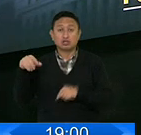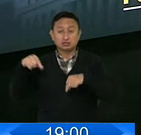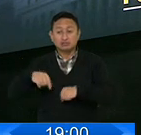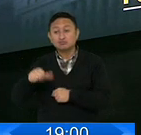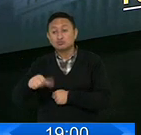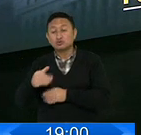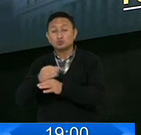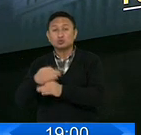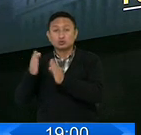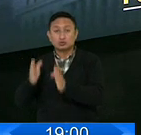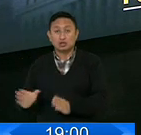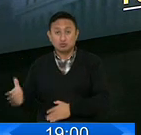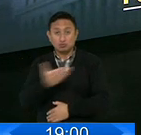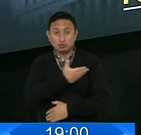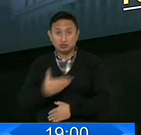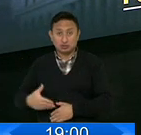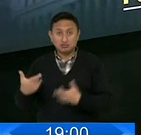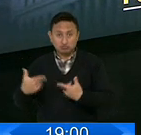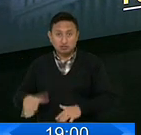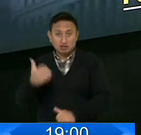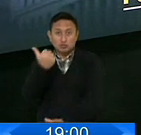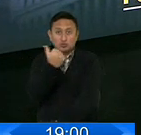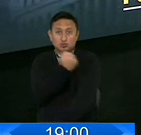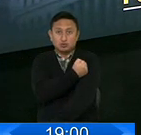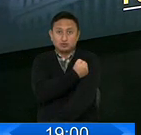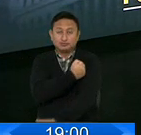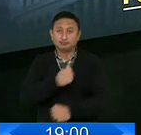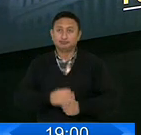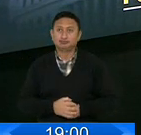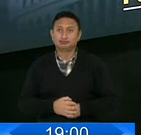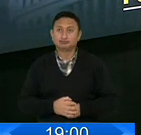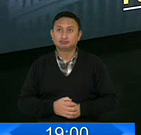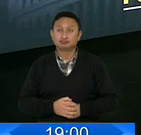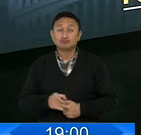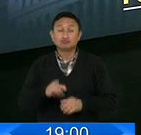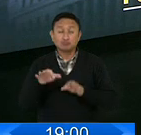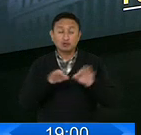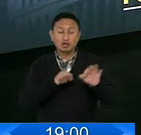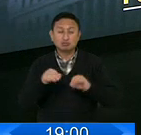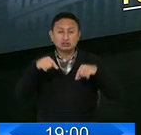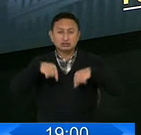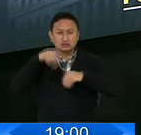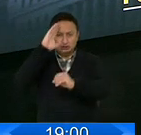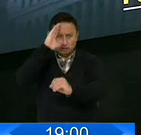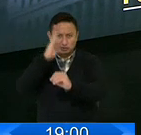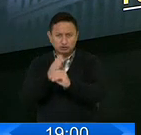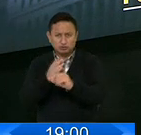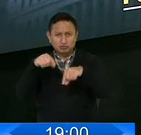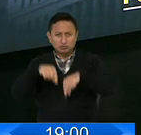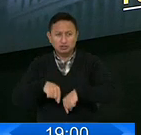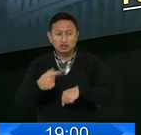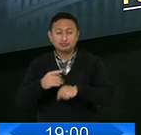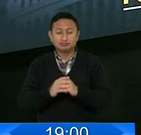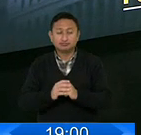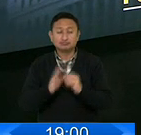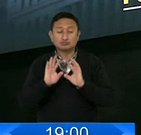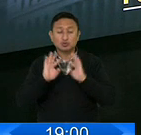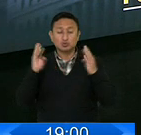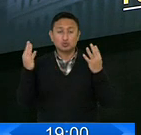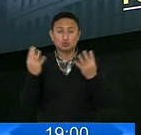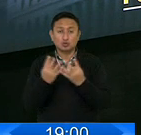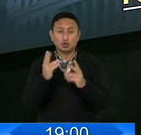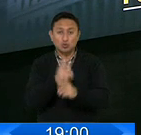otros funcionarios de presidencia, fueron vacunados. Señalan que el objetivo fue crear un cerco